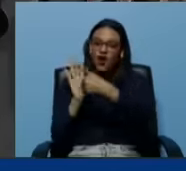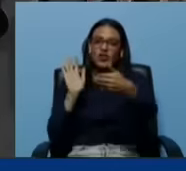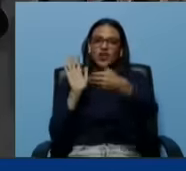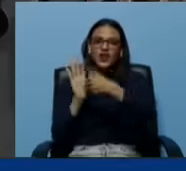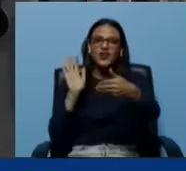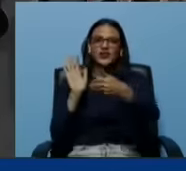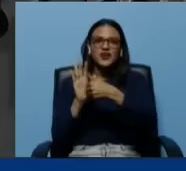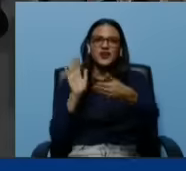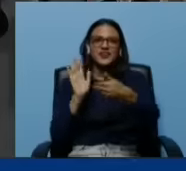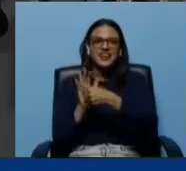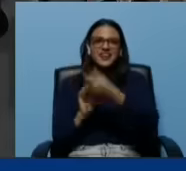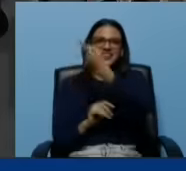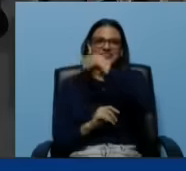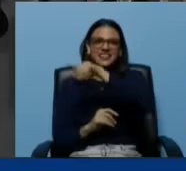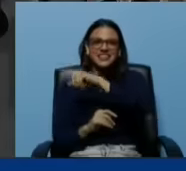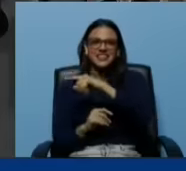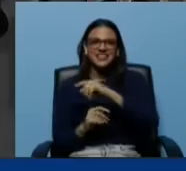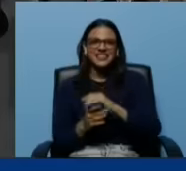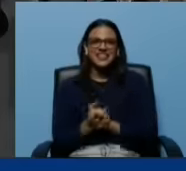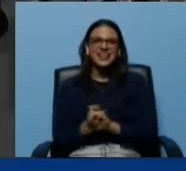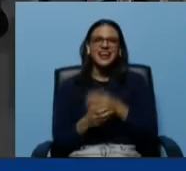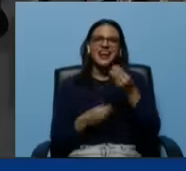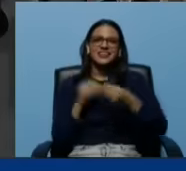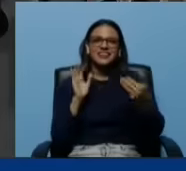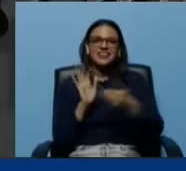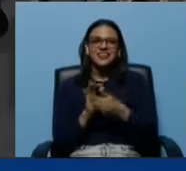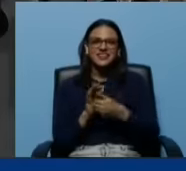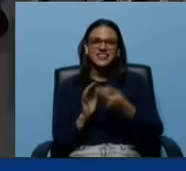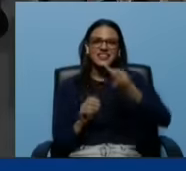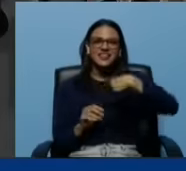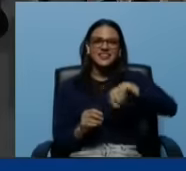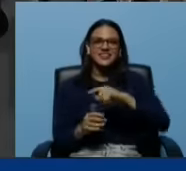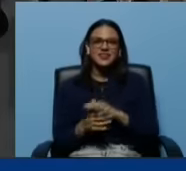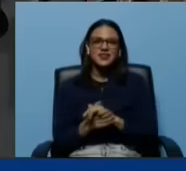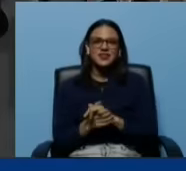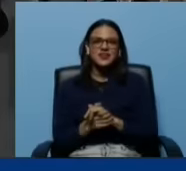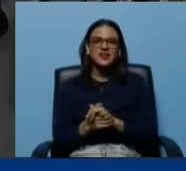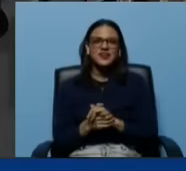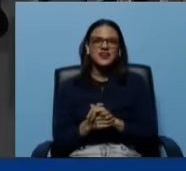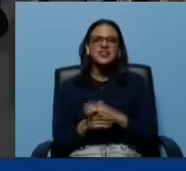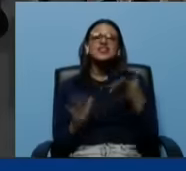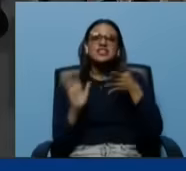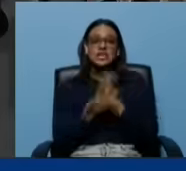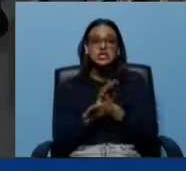que se usan como armas de parte del sistema financiero.